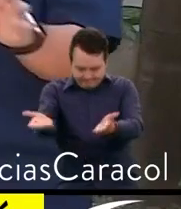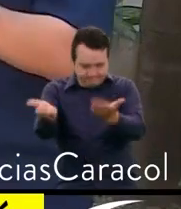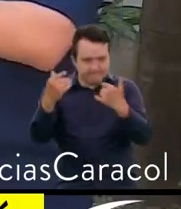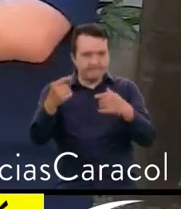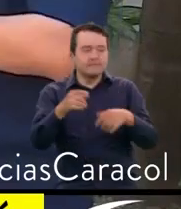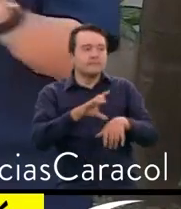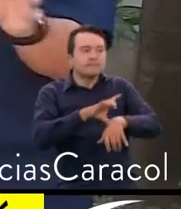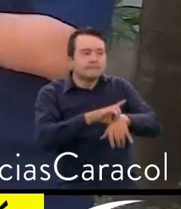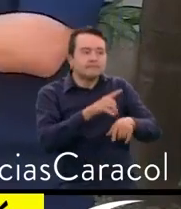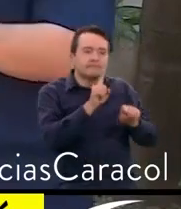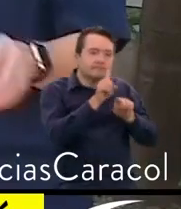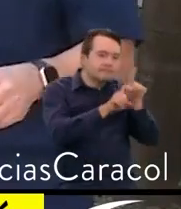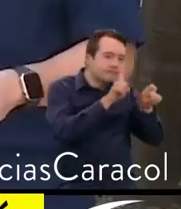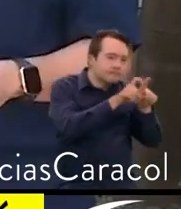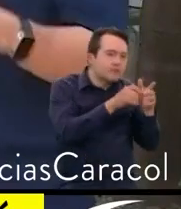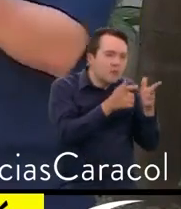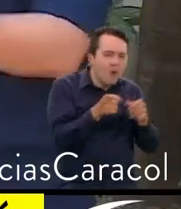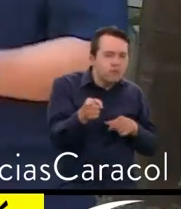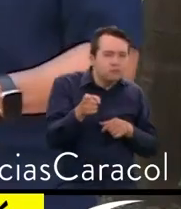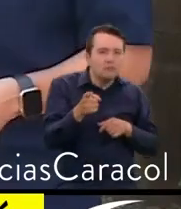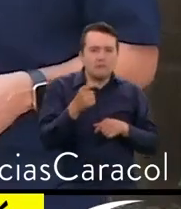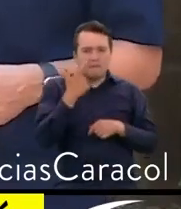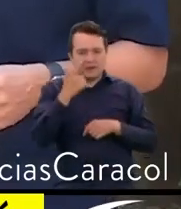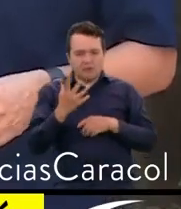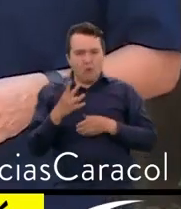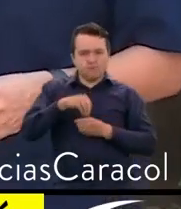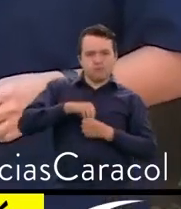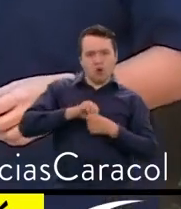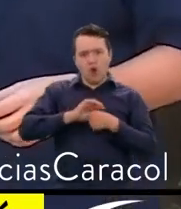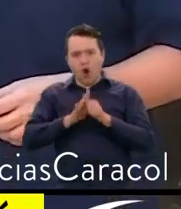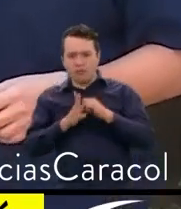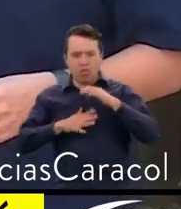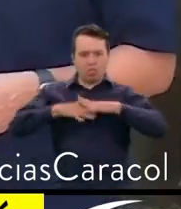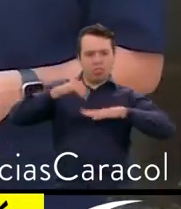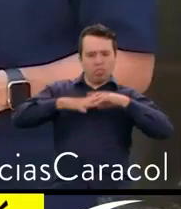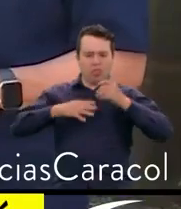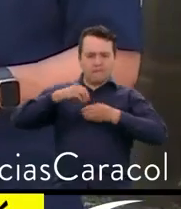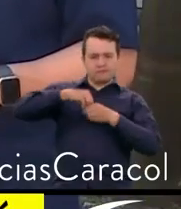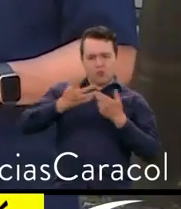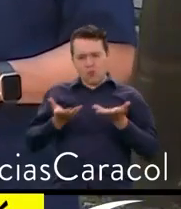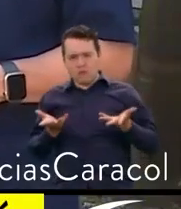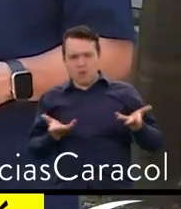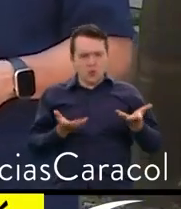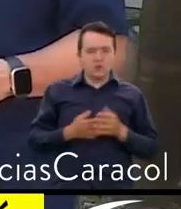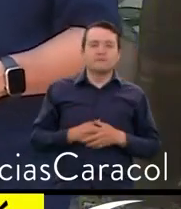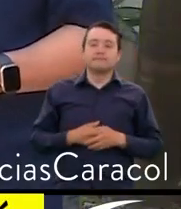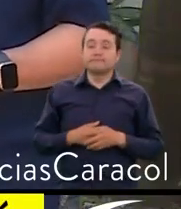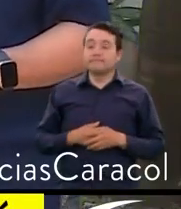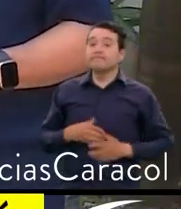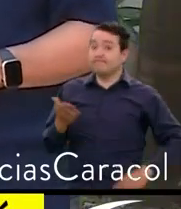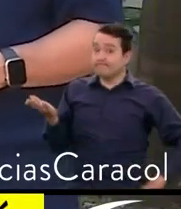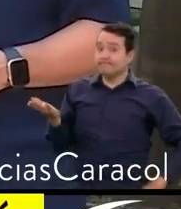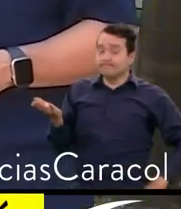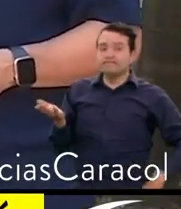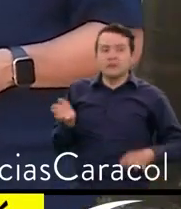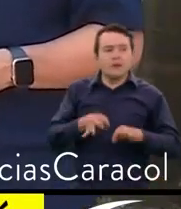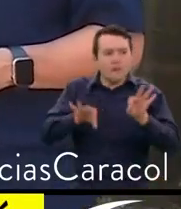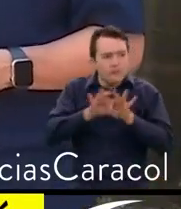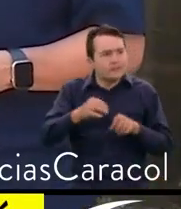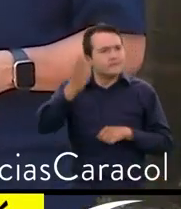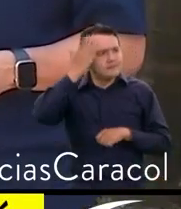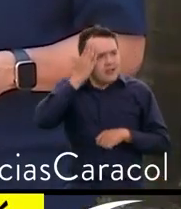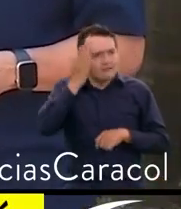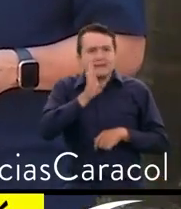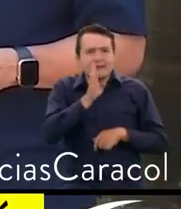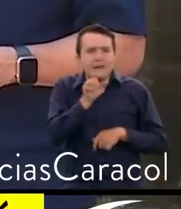algunas síntomas que se van a superponer a estas patas a esta enfermedad y fundamental destacar no sólo el compromiso de los pediatras también los